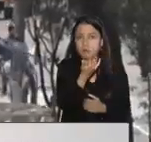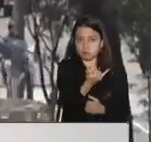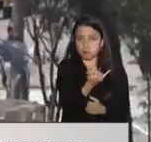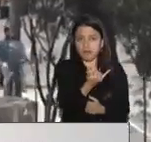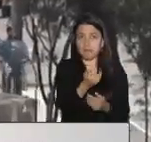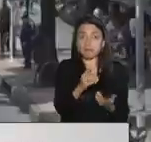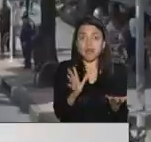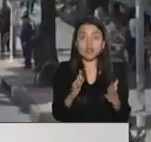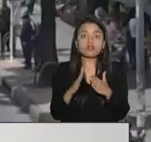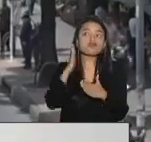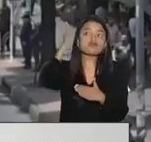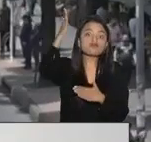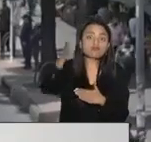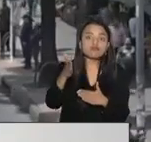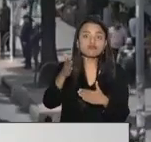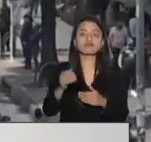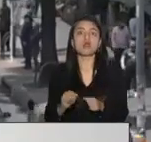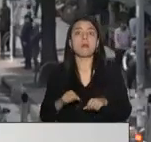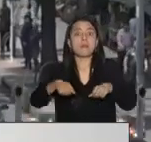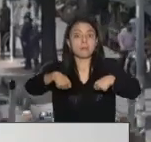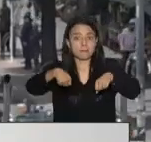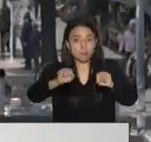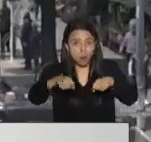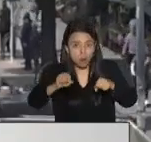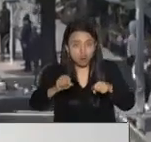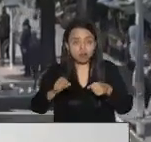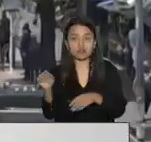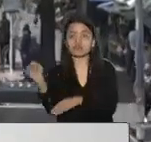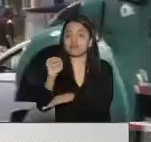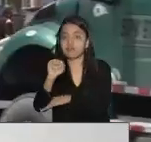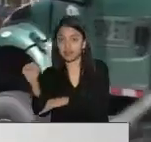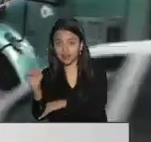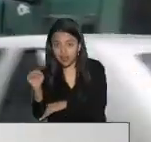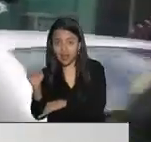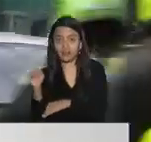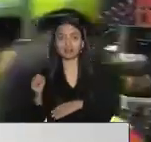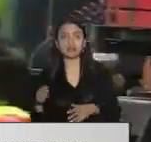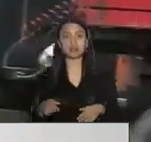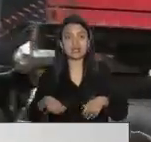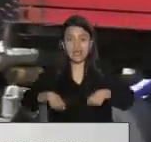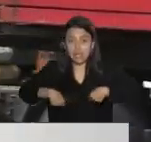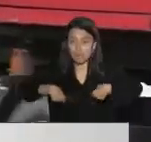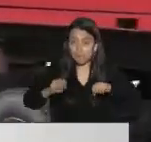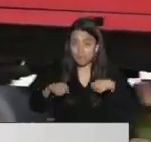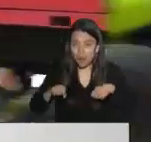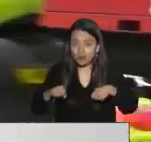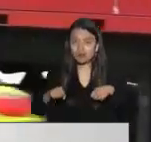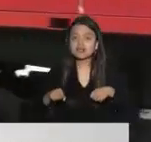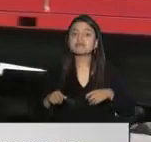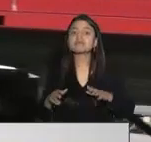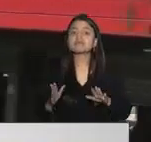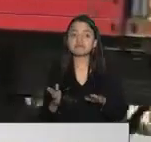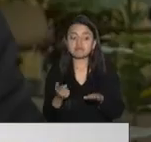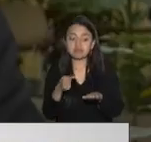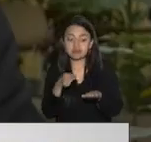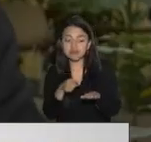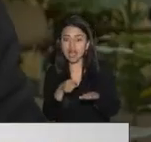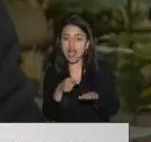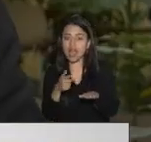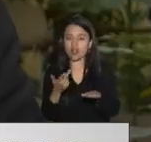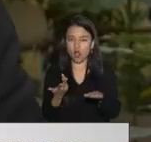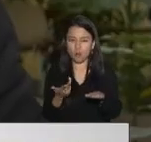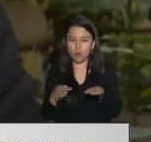Bogotá, incluso las motos. La etiqueta futuro se convertiría en el nuevo pico y placa. Empezar a construir un sistema con el